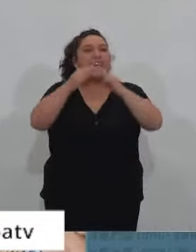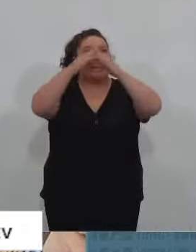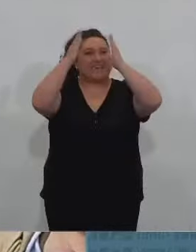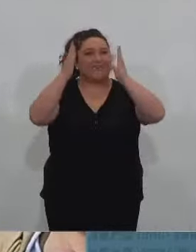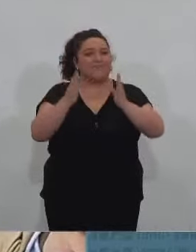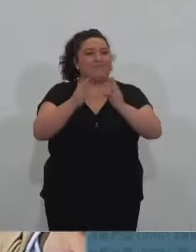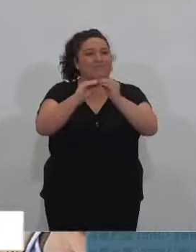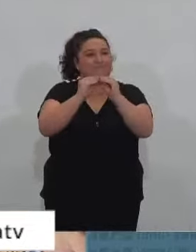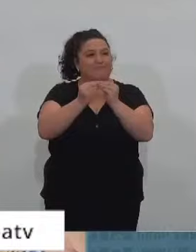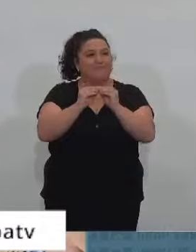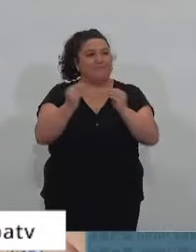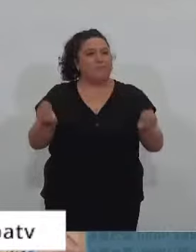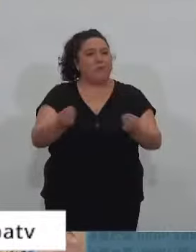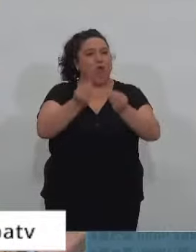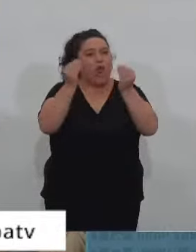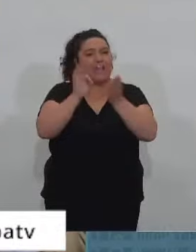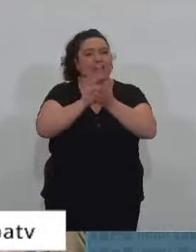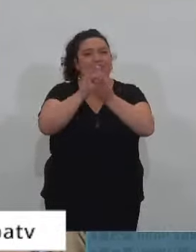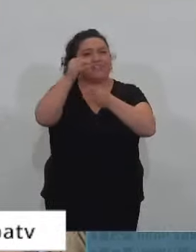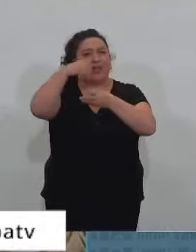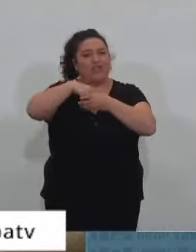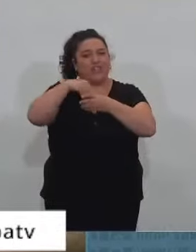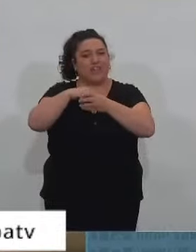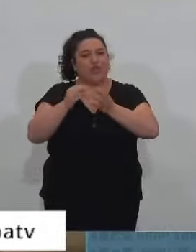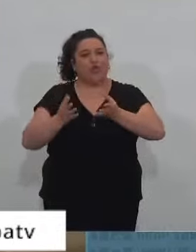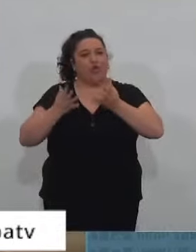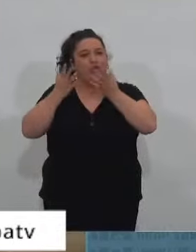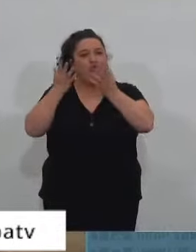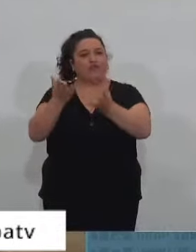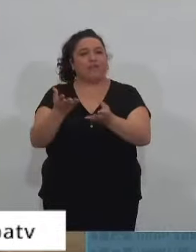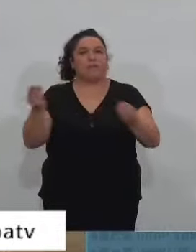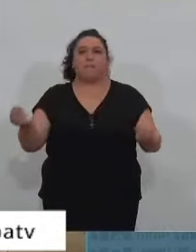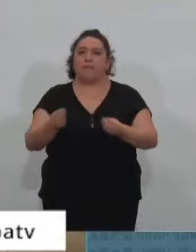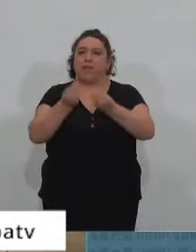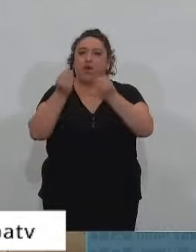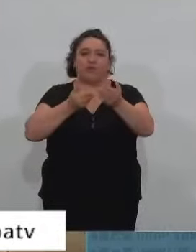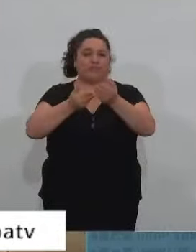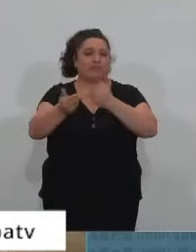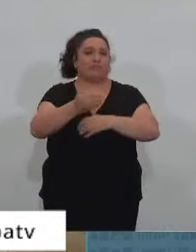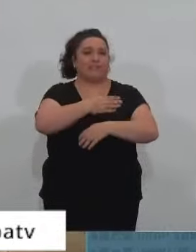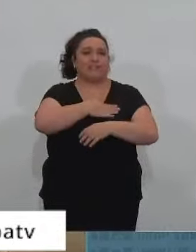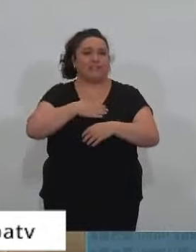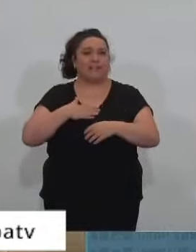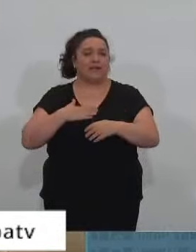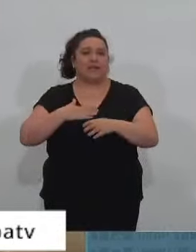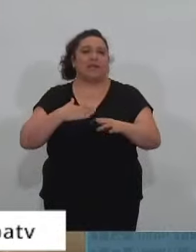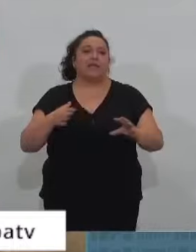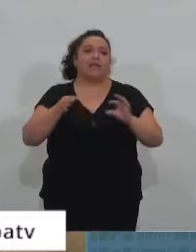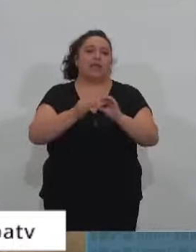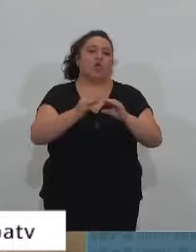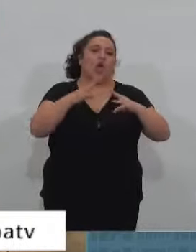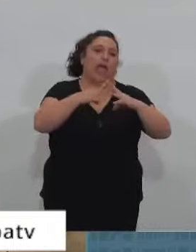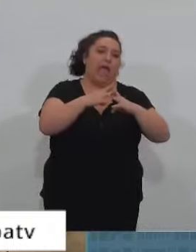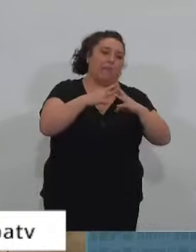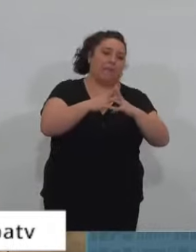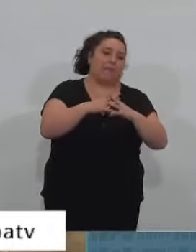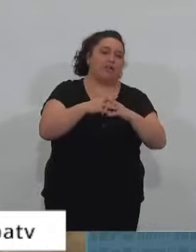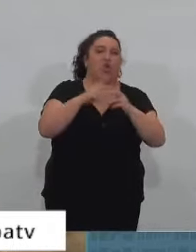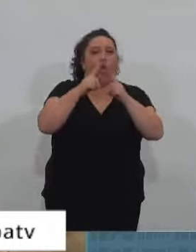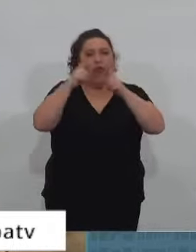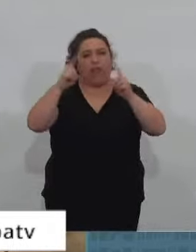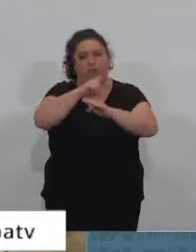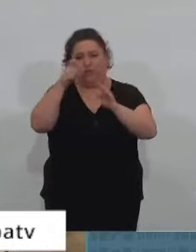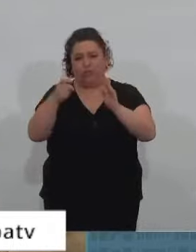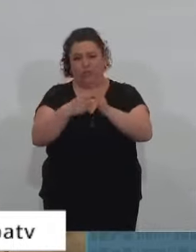cobertura de la dinamización que se hace en los campamentos como en el resto del año y en la prestación del servicio de restauración que todos queremos que se resuelva cuanto